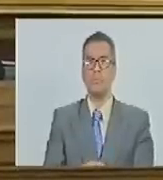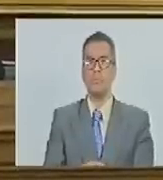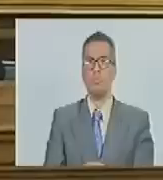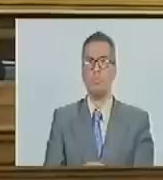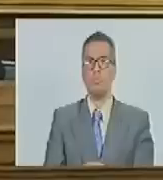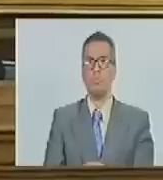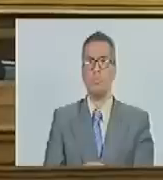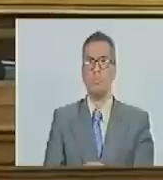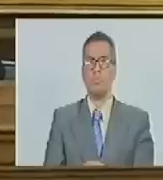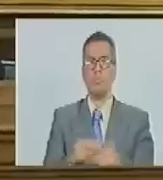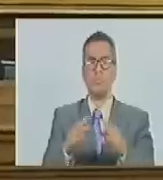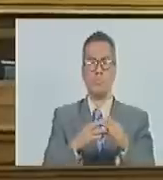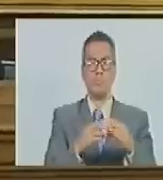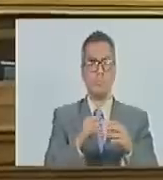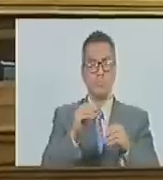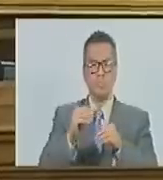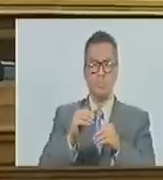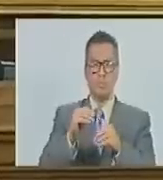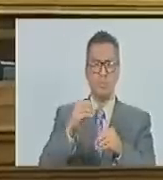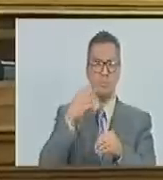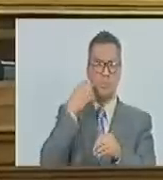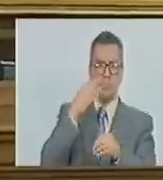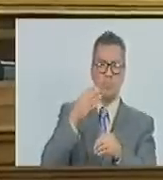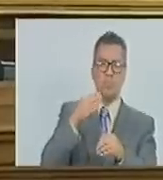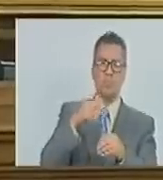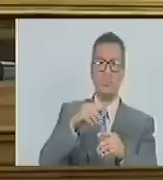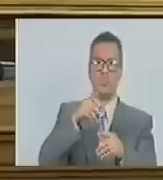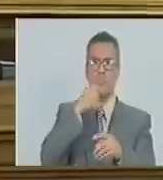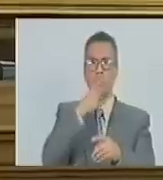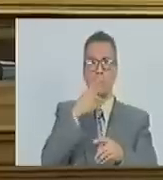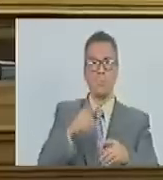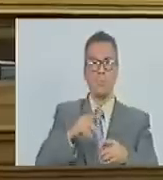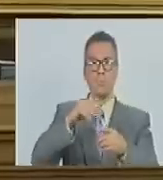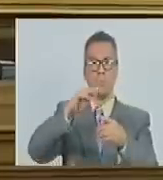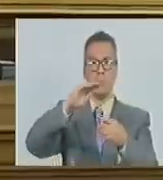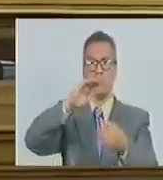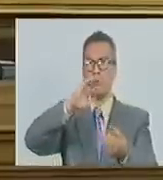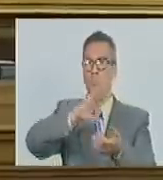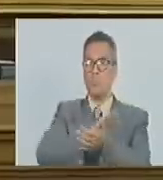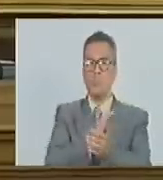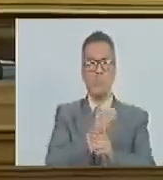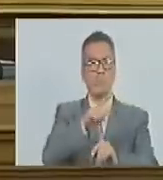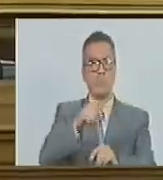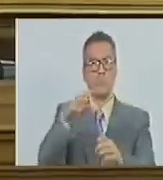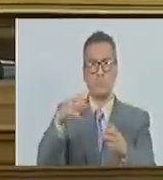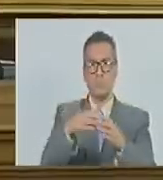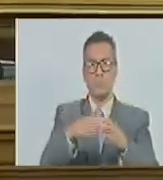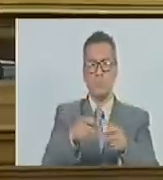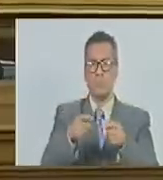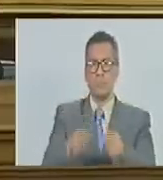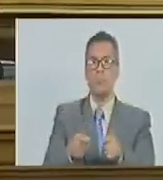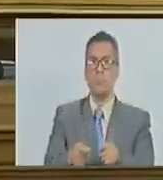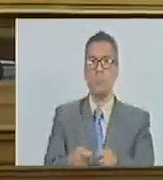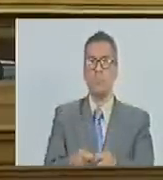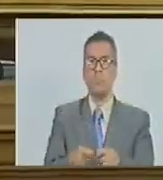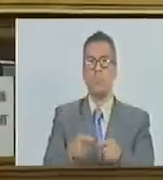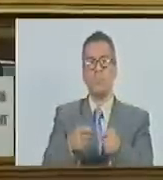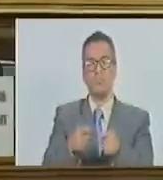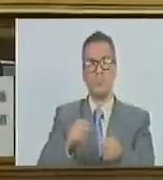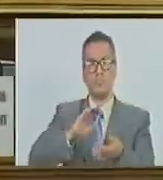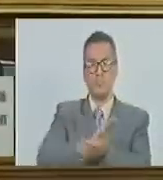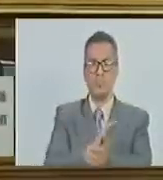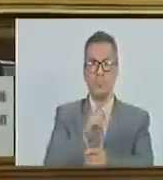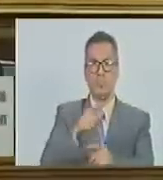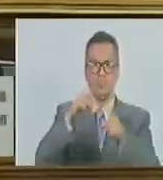del absurdo político, se derogó en esta misma sala, intentó ser derogada. Hubo